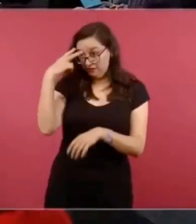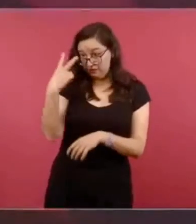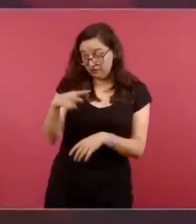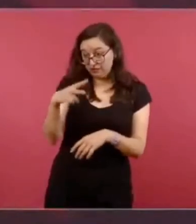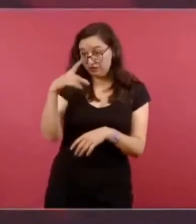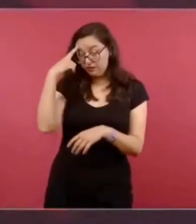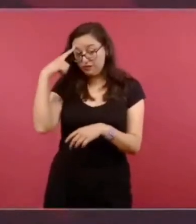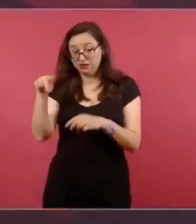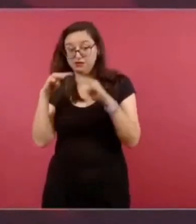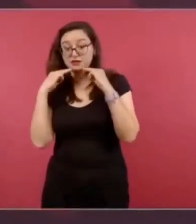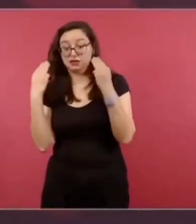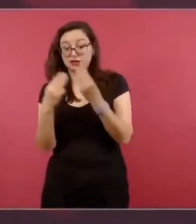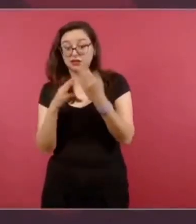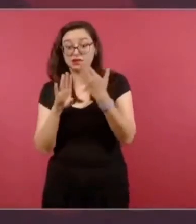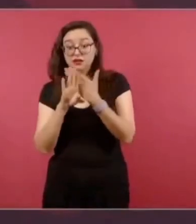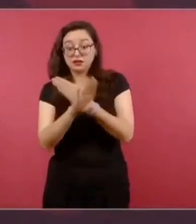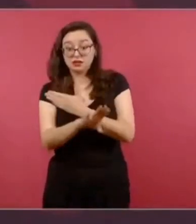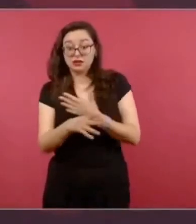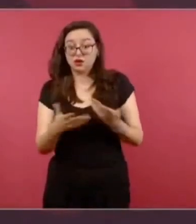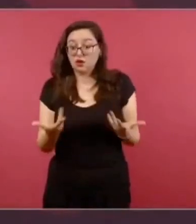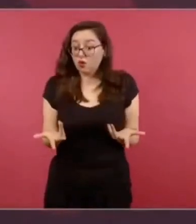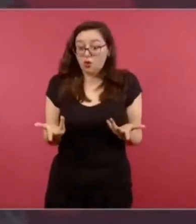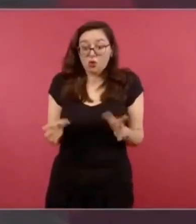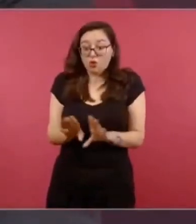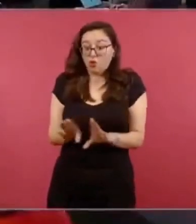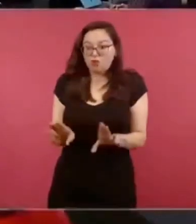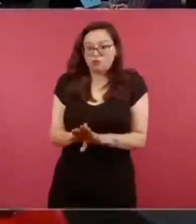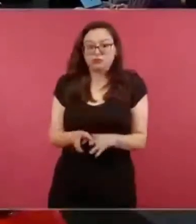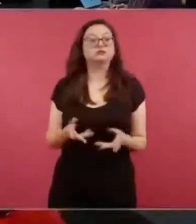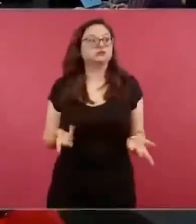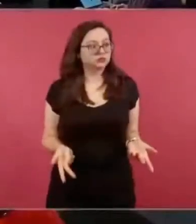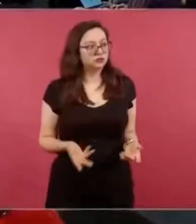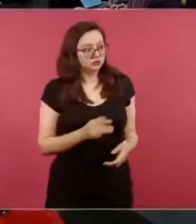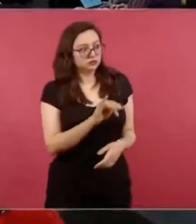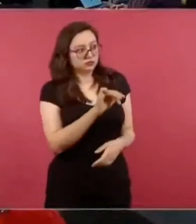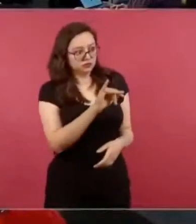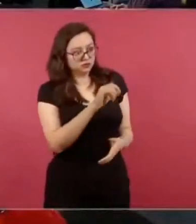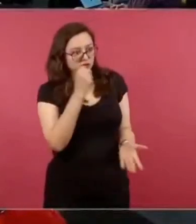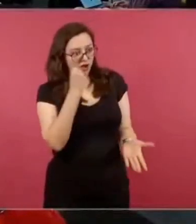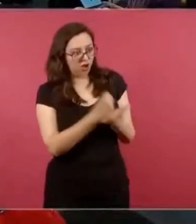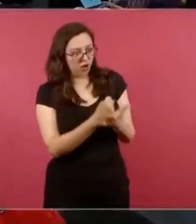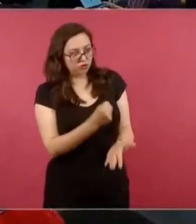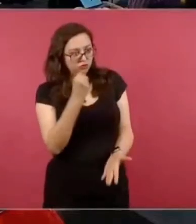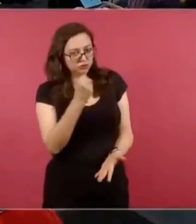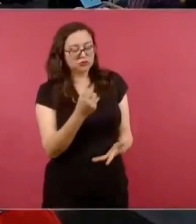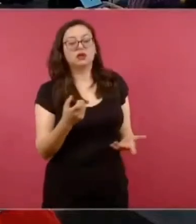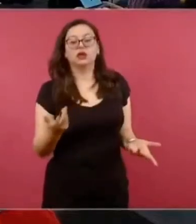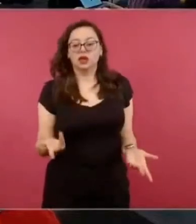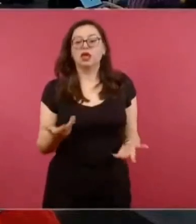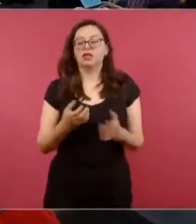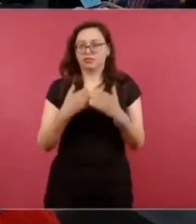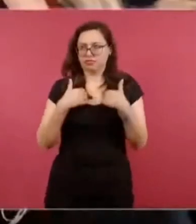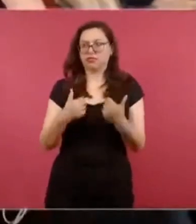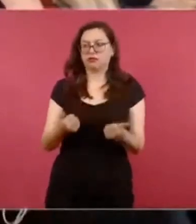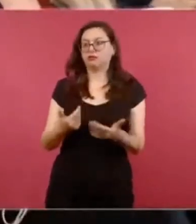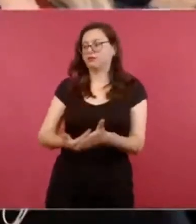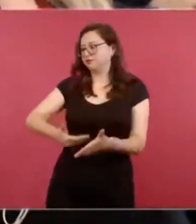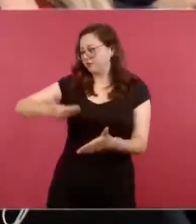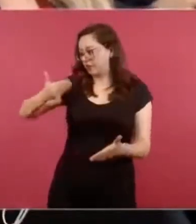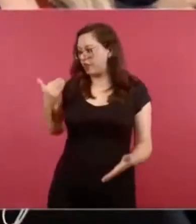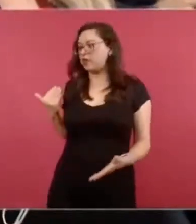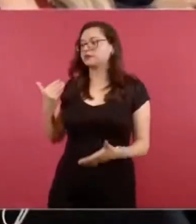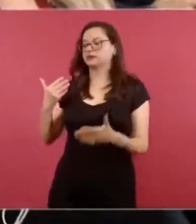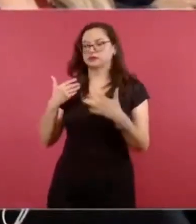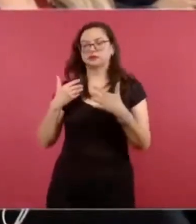¿O no? Sí, ¿cómo podría no saberlo? Ya están autorizados. Sí, sí, sí, desde hace meses. Entonces, ¿sí? ¿Cómo podría no saber que tiene agentes